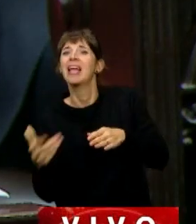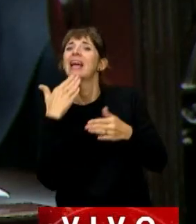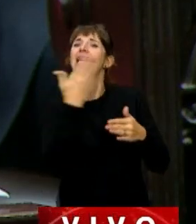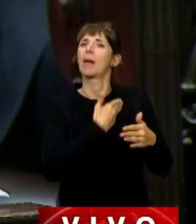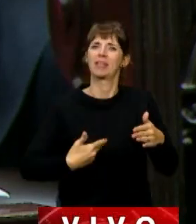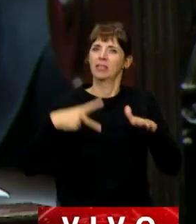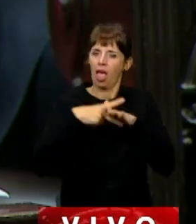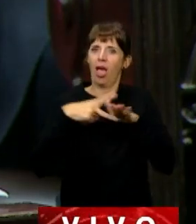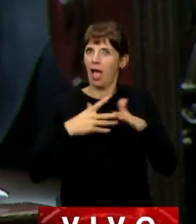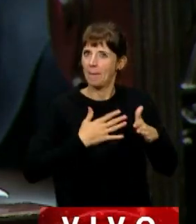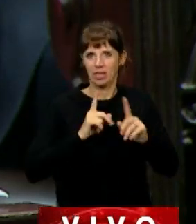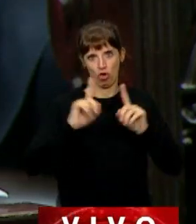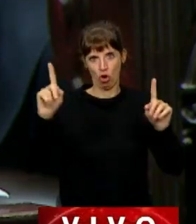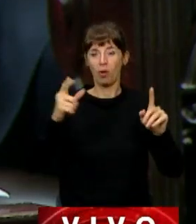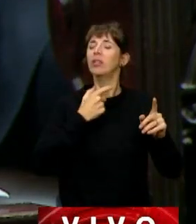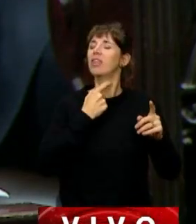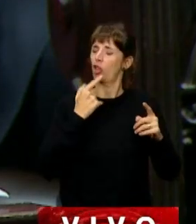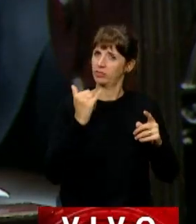interrumpirme, pero le quiero decir que yo